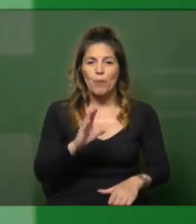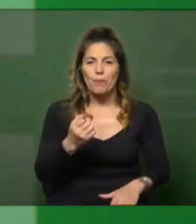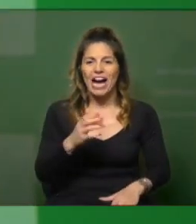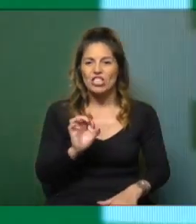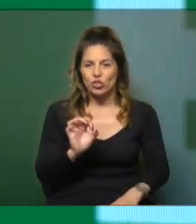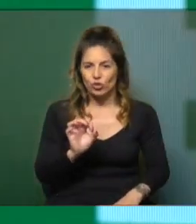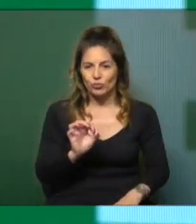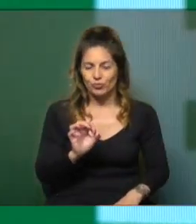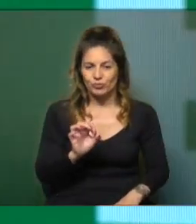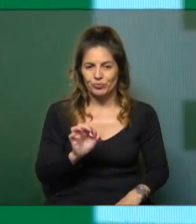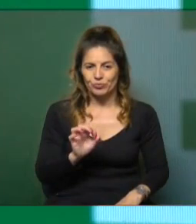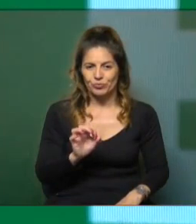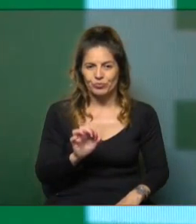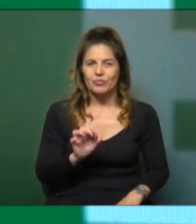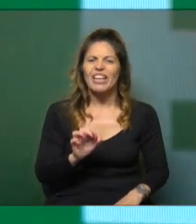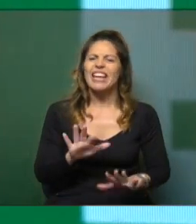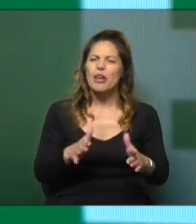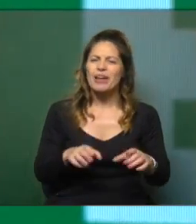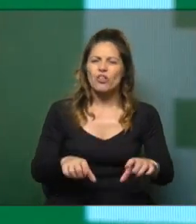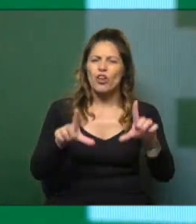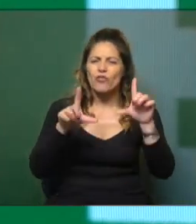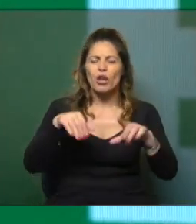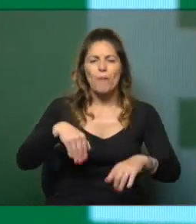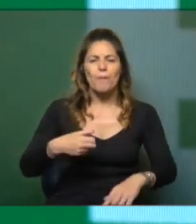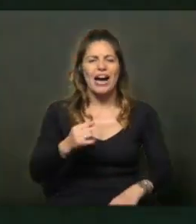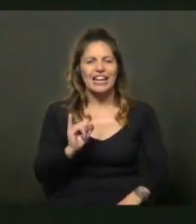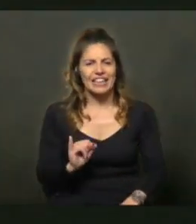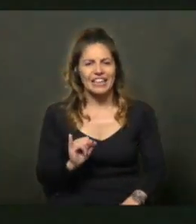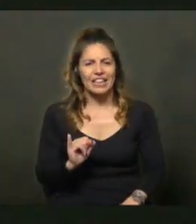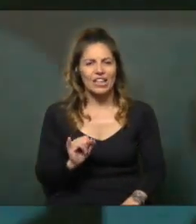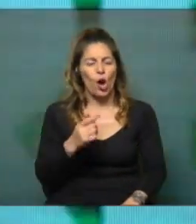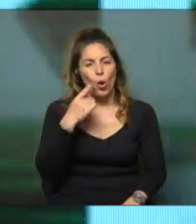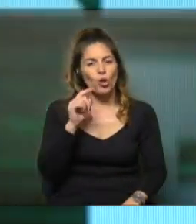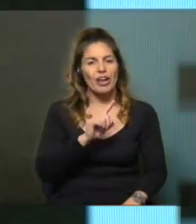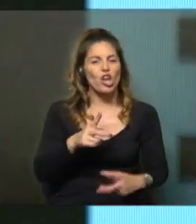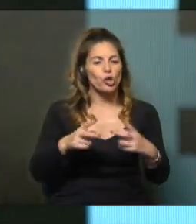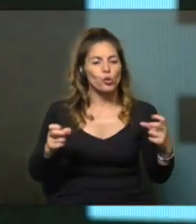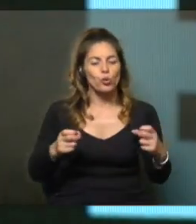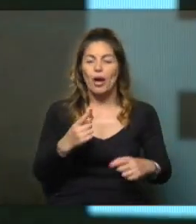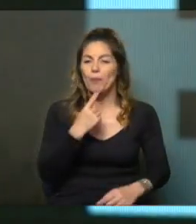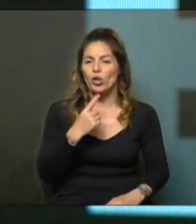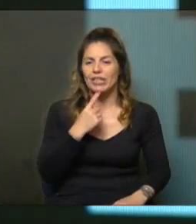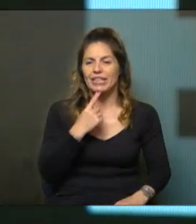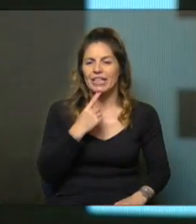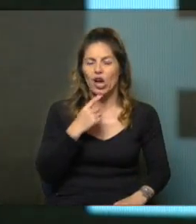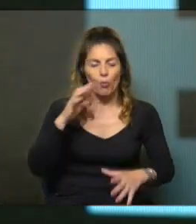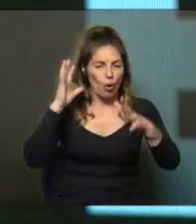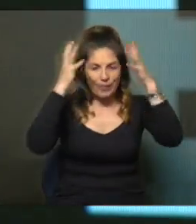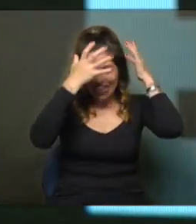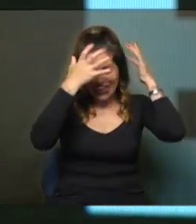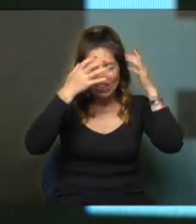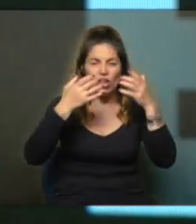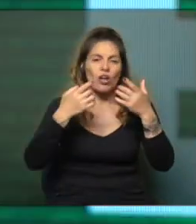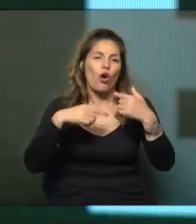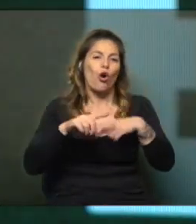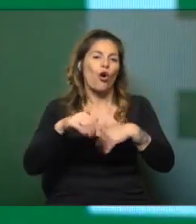de la elocuencia Eh qué pasa con la figura de macri porque un hombre que no tiene estructura política como mi ley o por lo menos desde el punto de vista tradicional